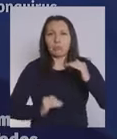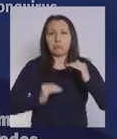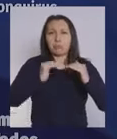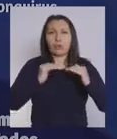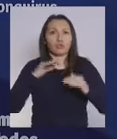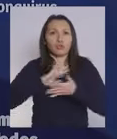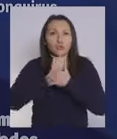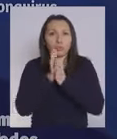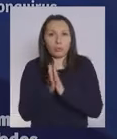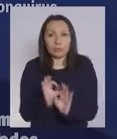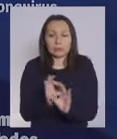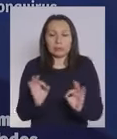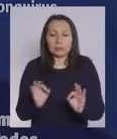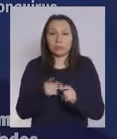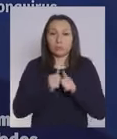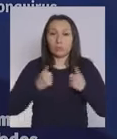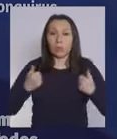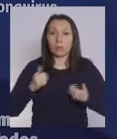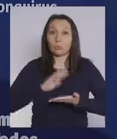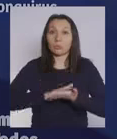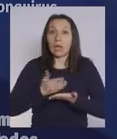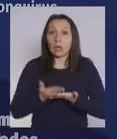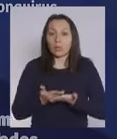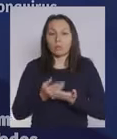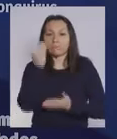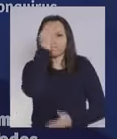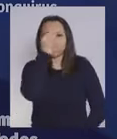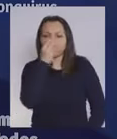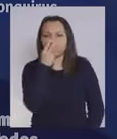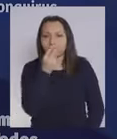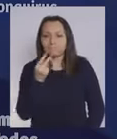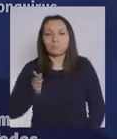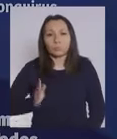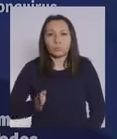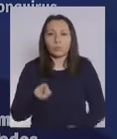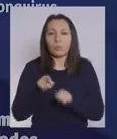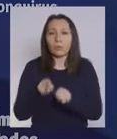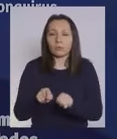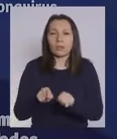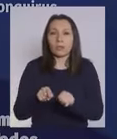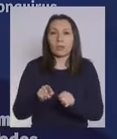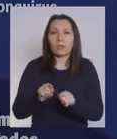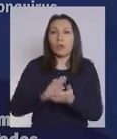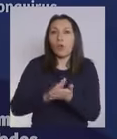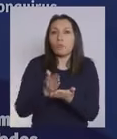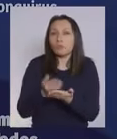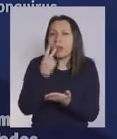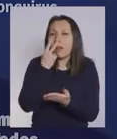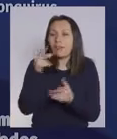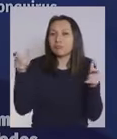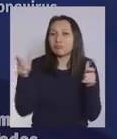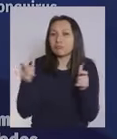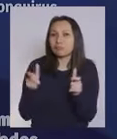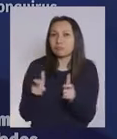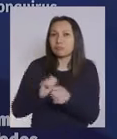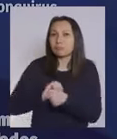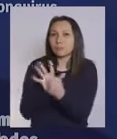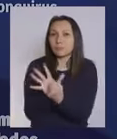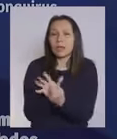rojo. Como autoridad sanitaria mantenemos la preocupación por la evolución de la pandemia.